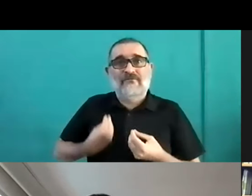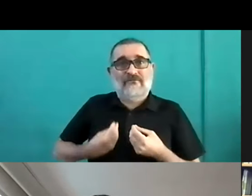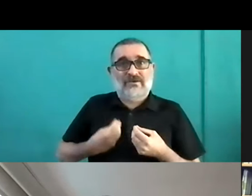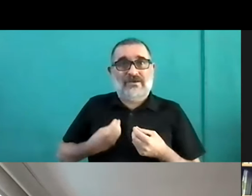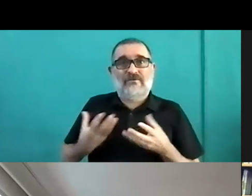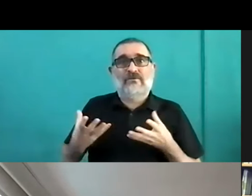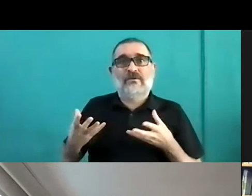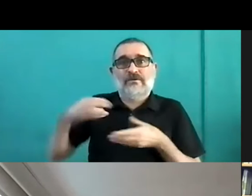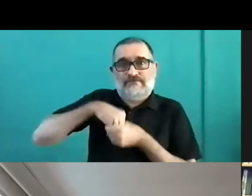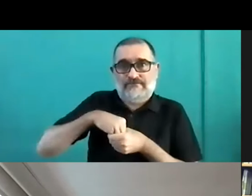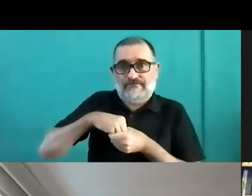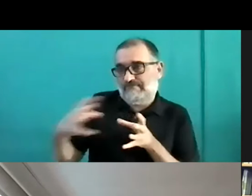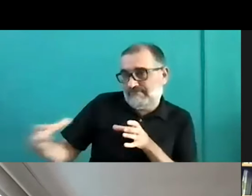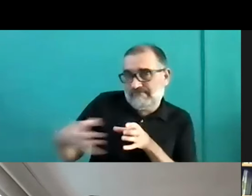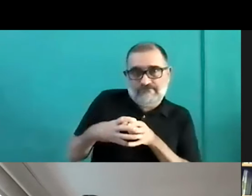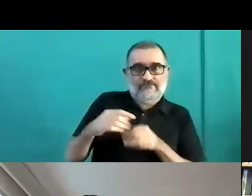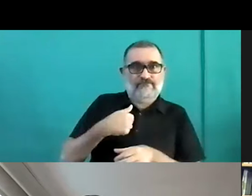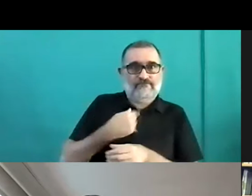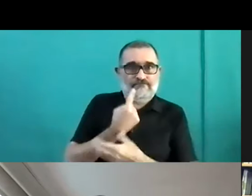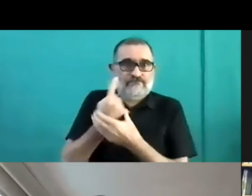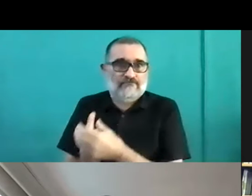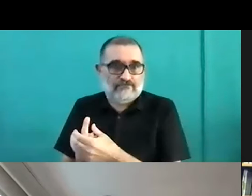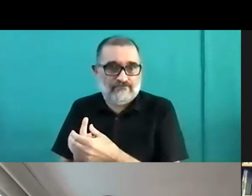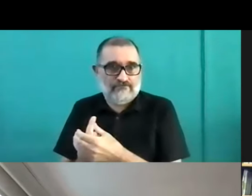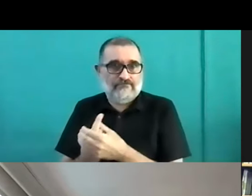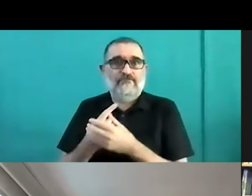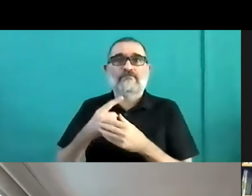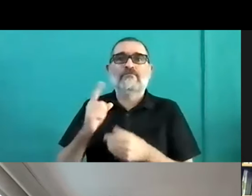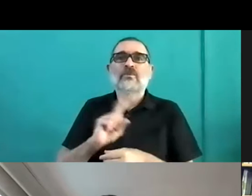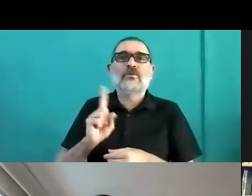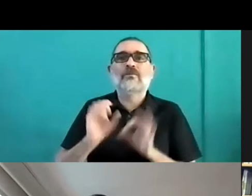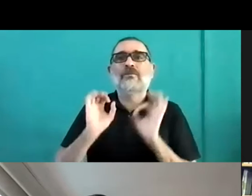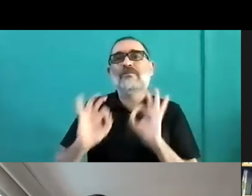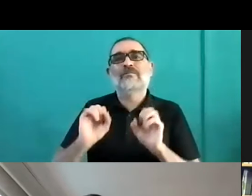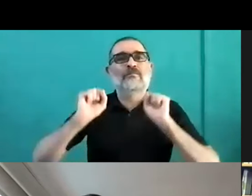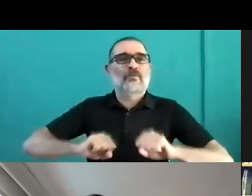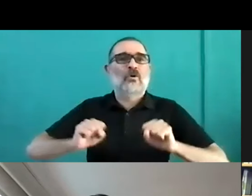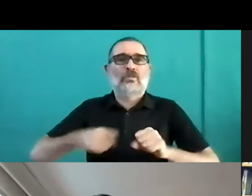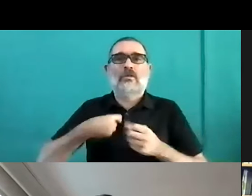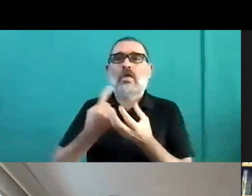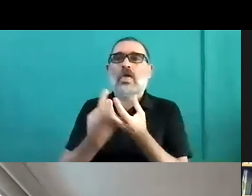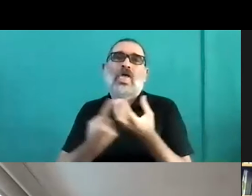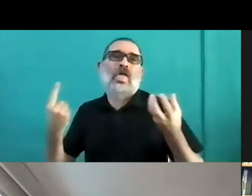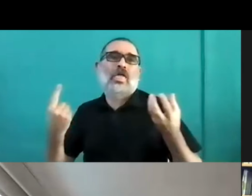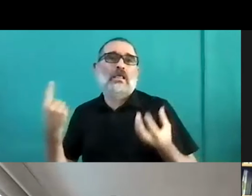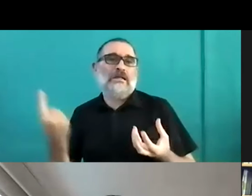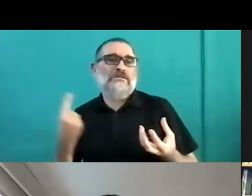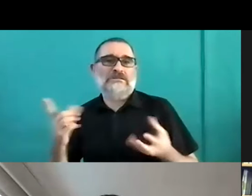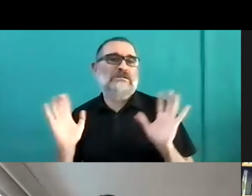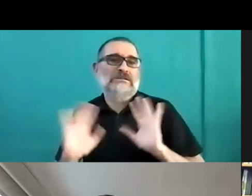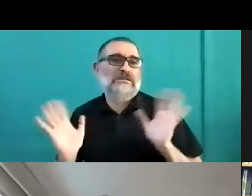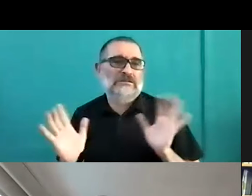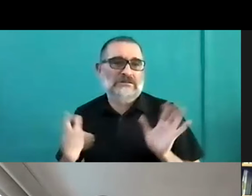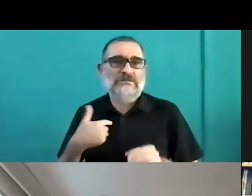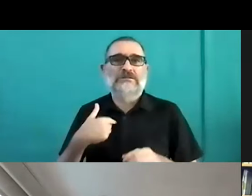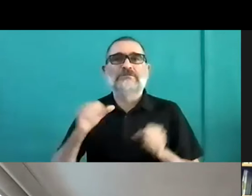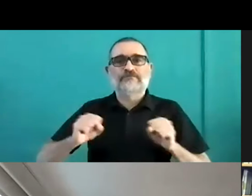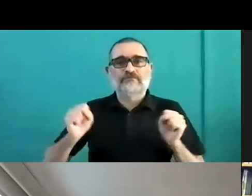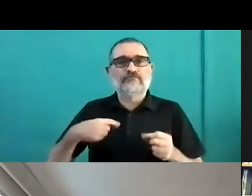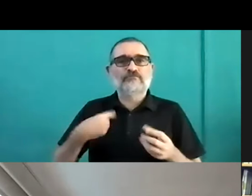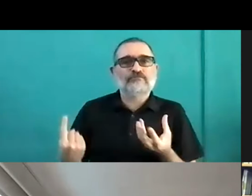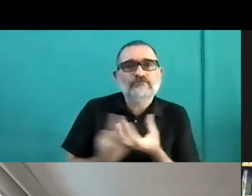mí me complique mucho, porque es algo que ha sido así para mí desde, bueno, los 7 años, pero en el